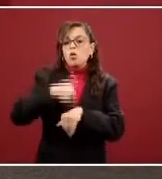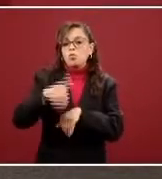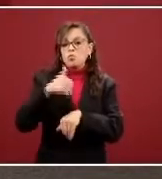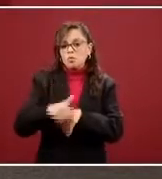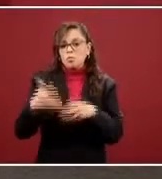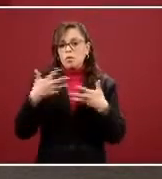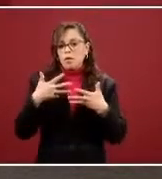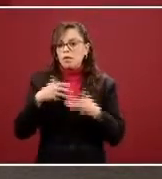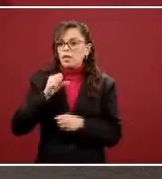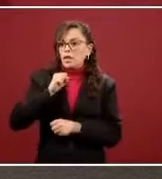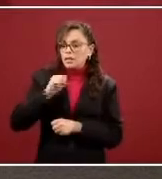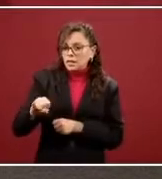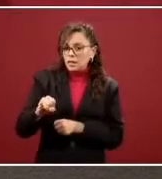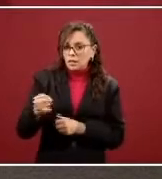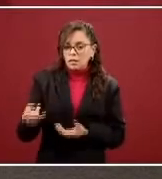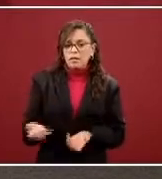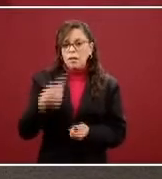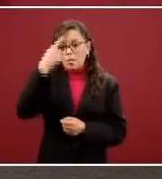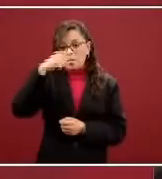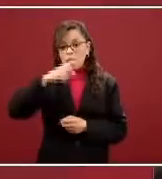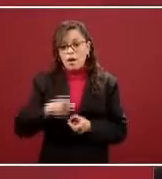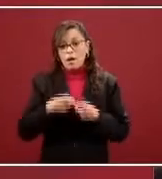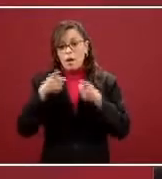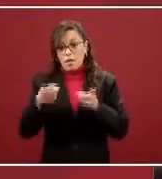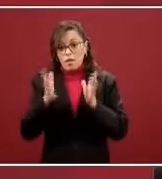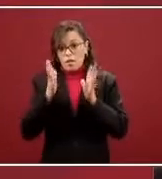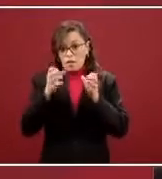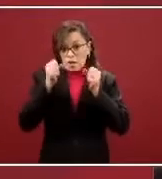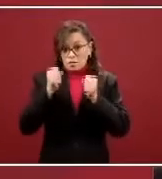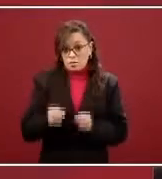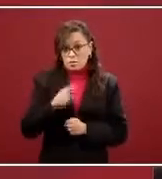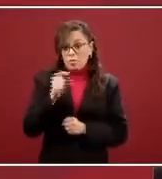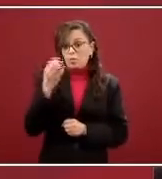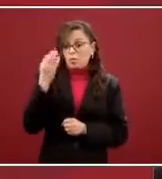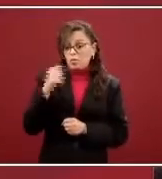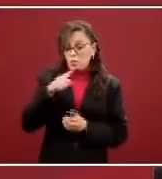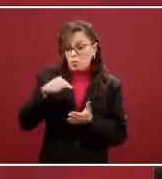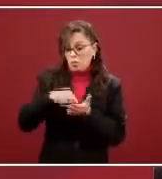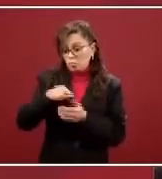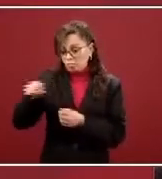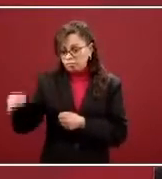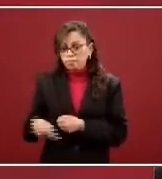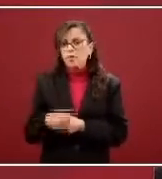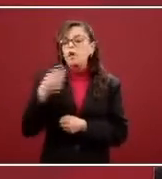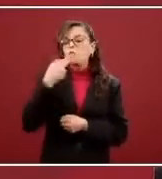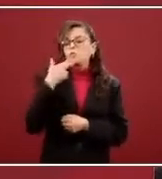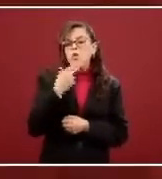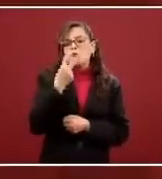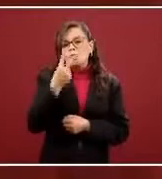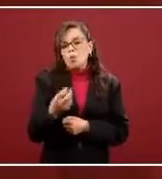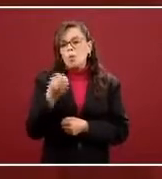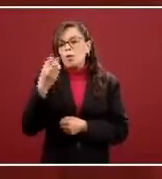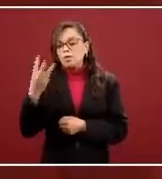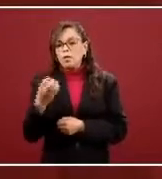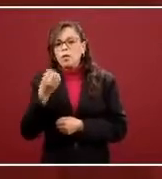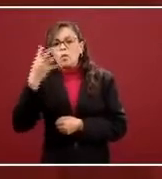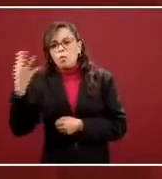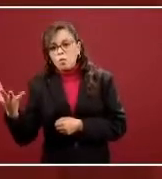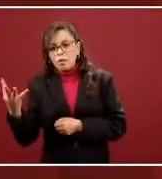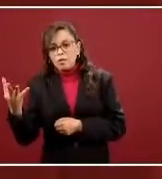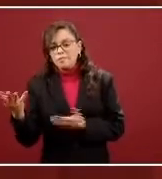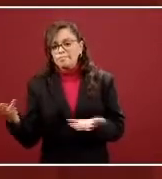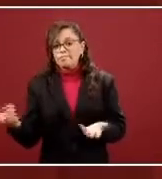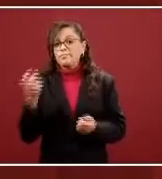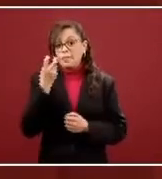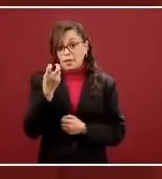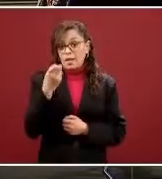de un diagnóstico, en vez de los 27 espacios solamente se utilizan 2 o 3 o 4, entonces lógicamente la eficiencia